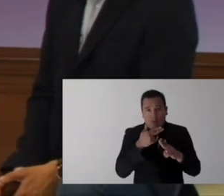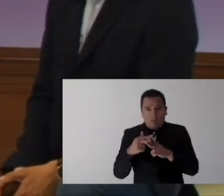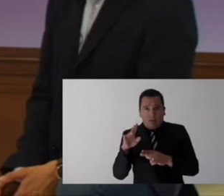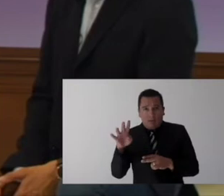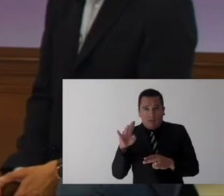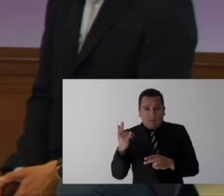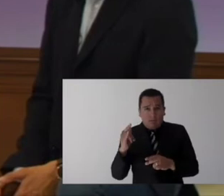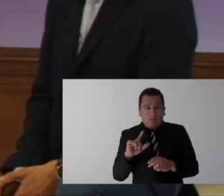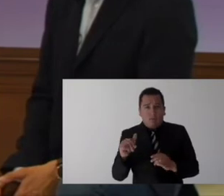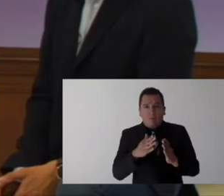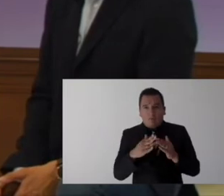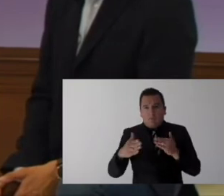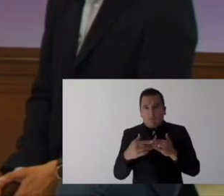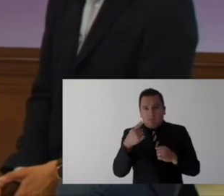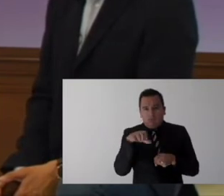semana